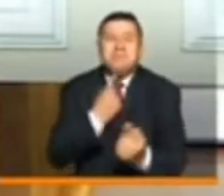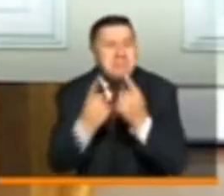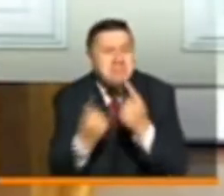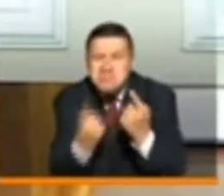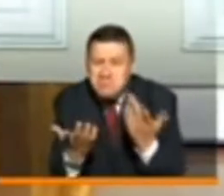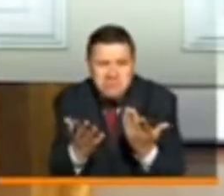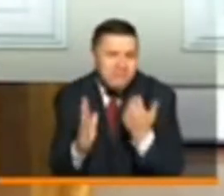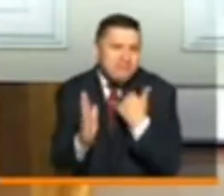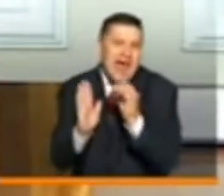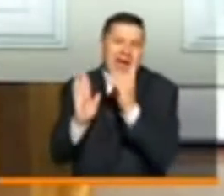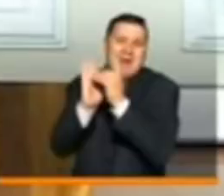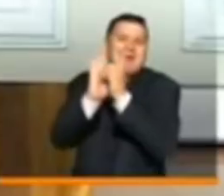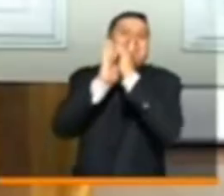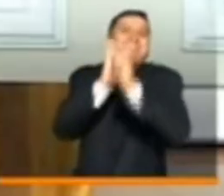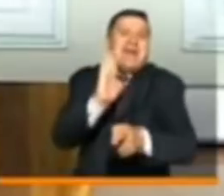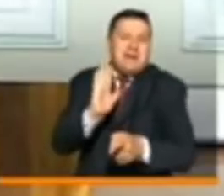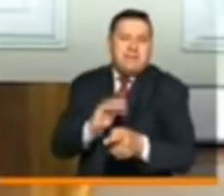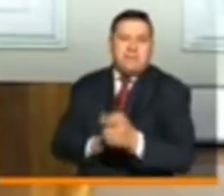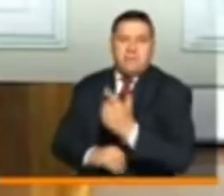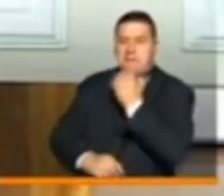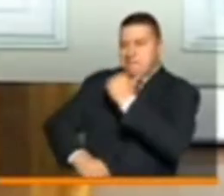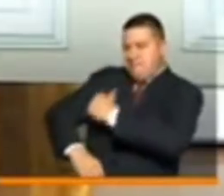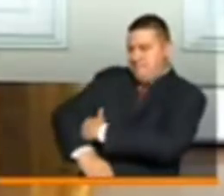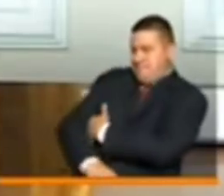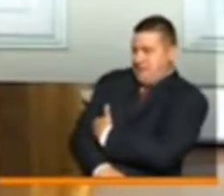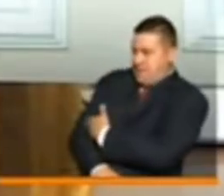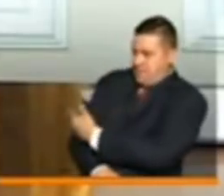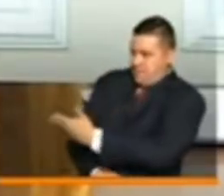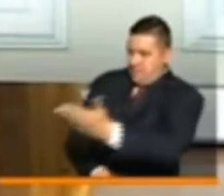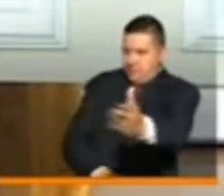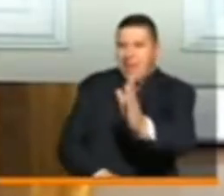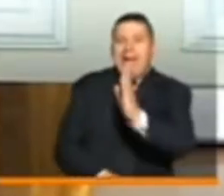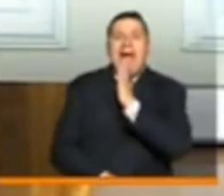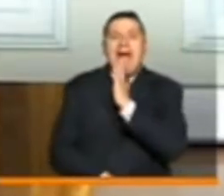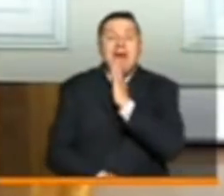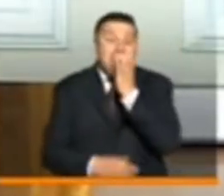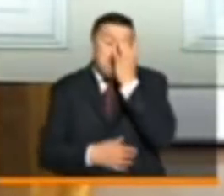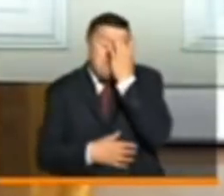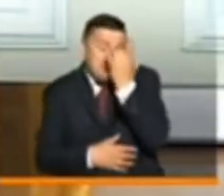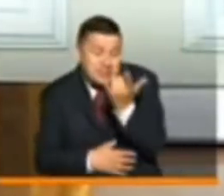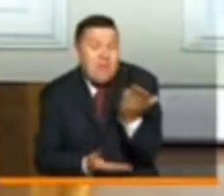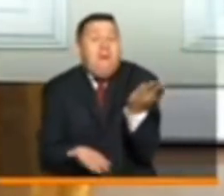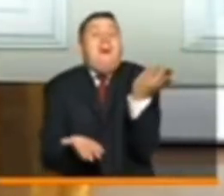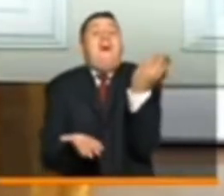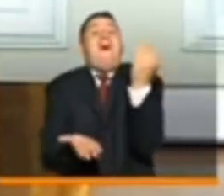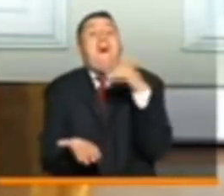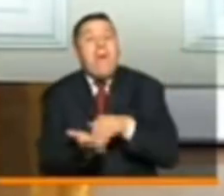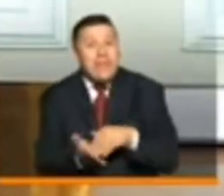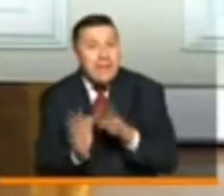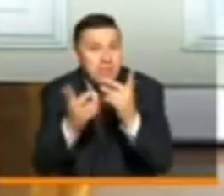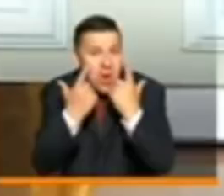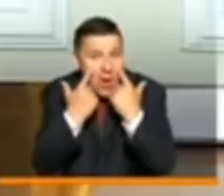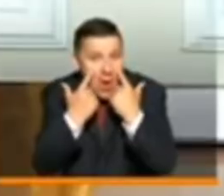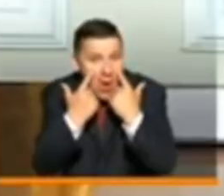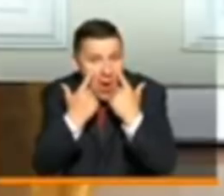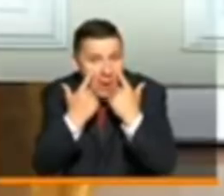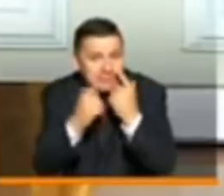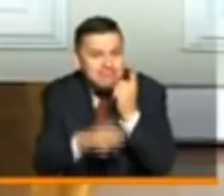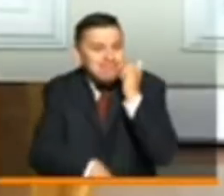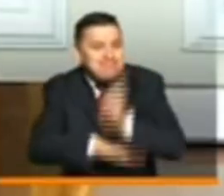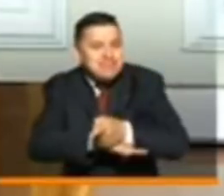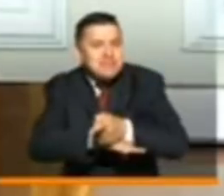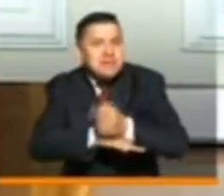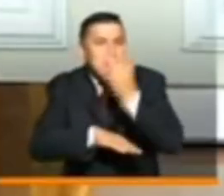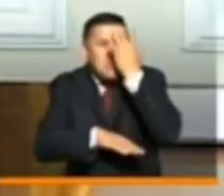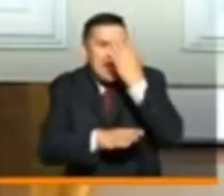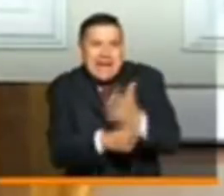hablar sobre estas medidas señor ministro le voy a dar a usted el uso de la palabra porque de nuevo estamos tomando estas medidas de